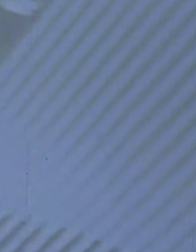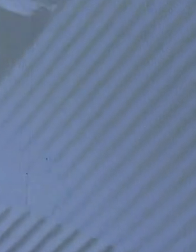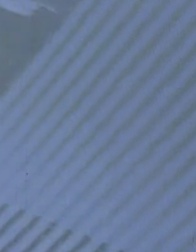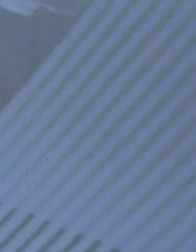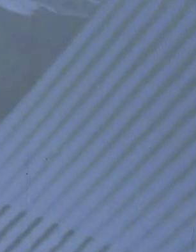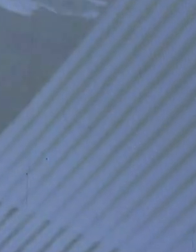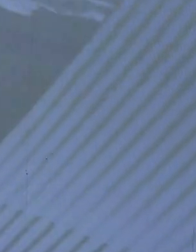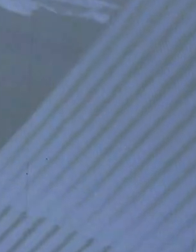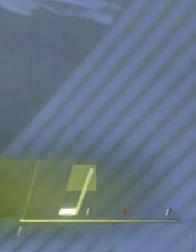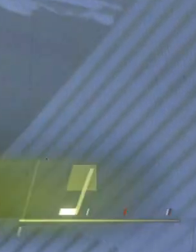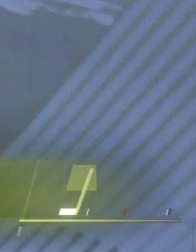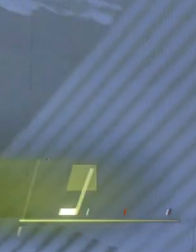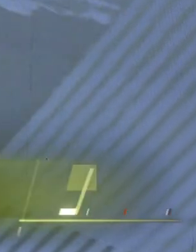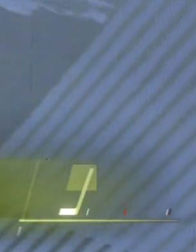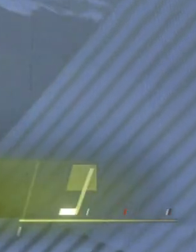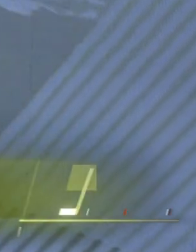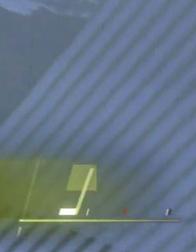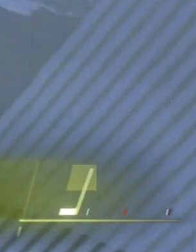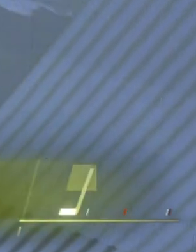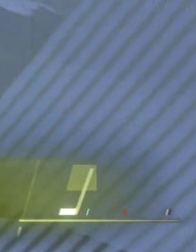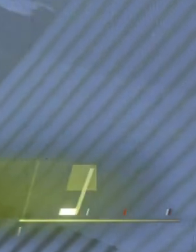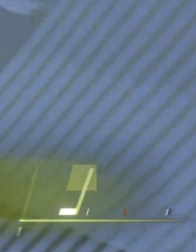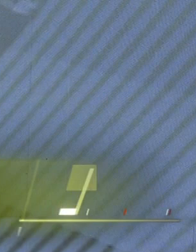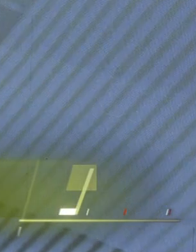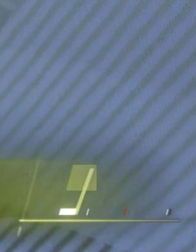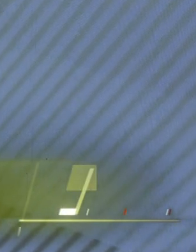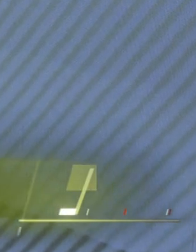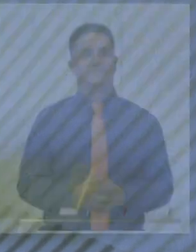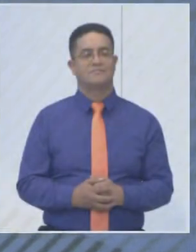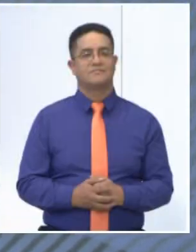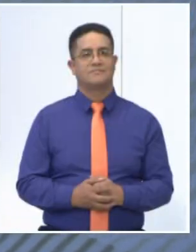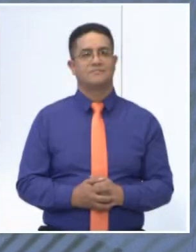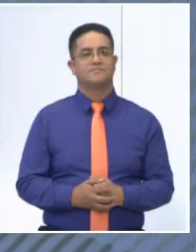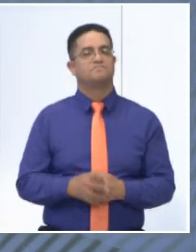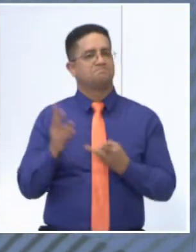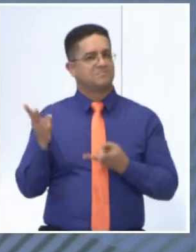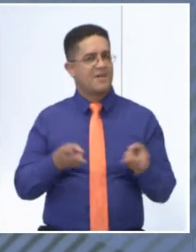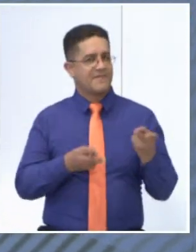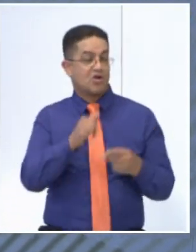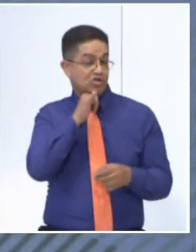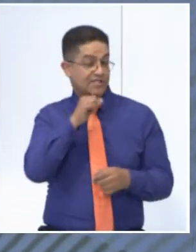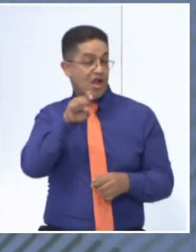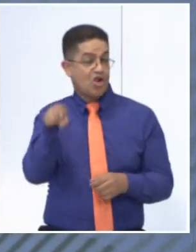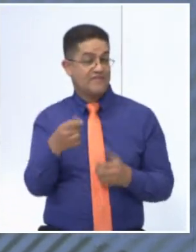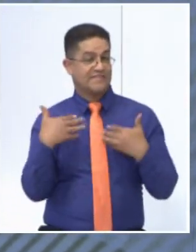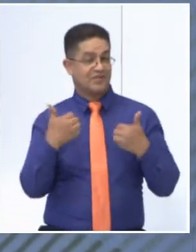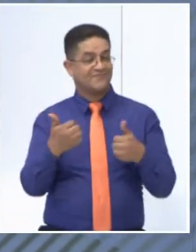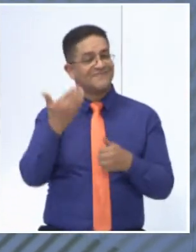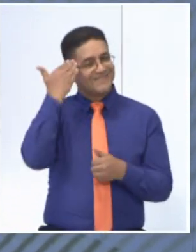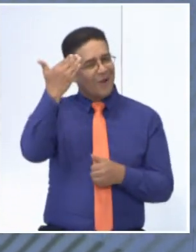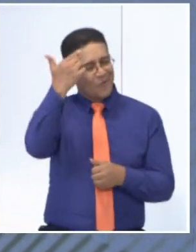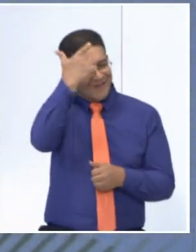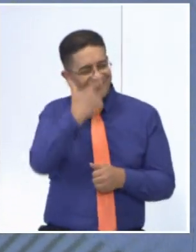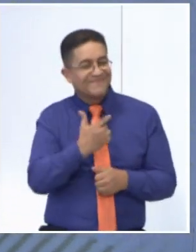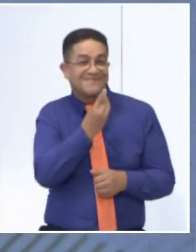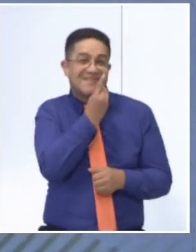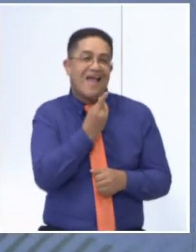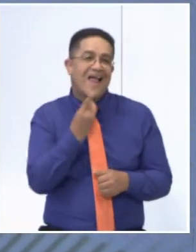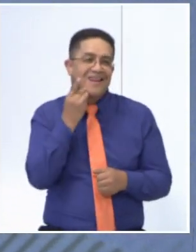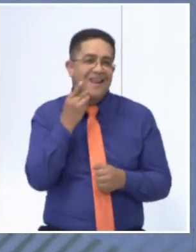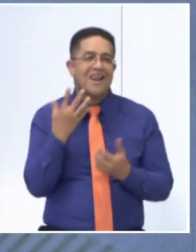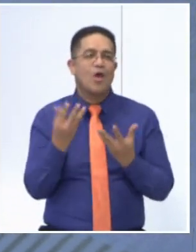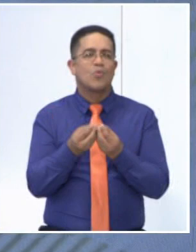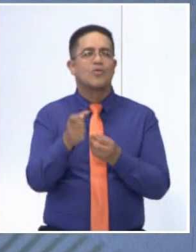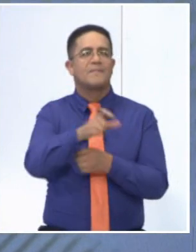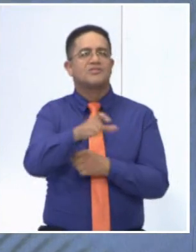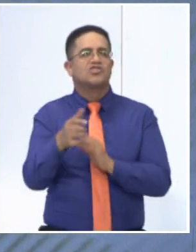Bienvenidos a Noticias Globovisión Salud, 30 minutos dedicados para el bienestar de toda la familia. Les saluda como siempre Daniela J. Salas en nombre de todo